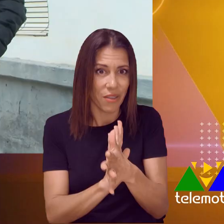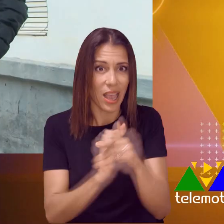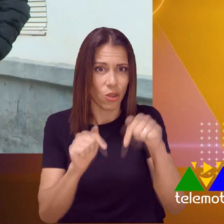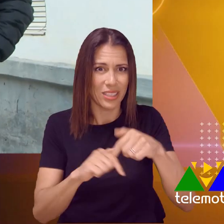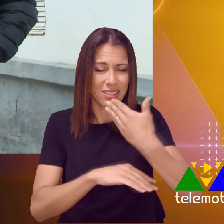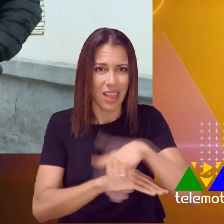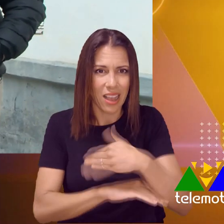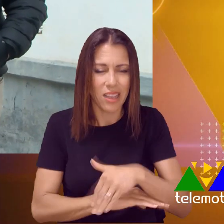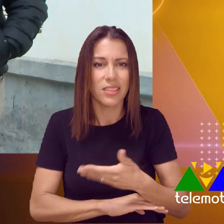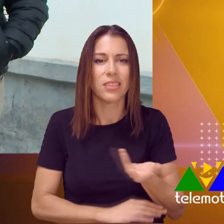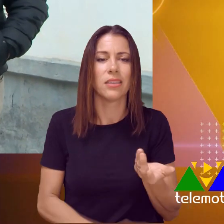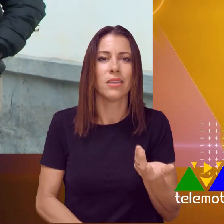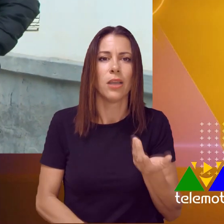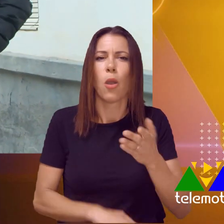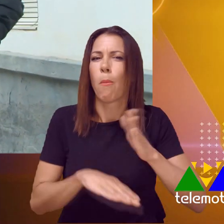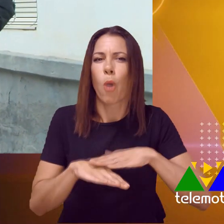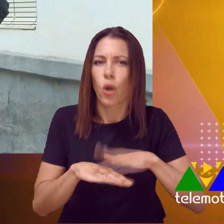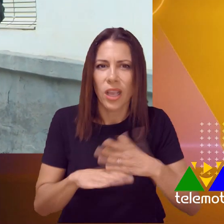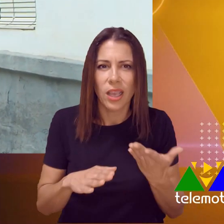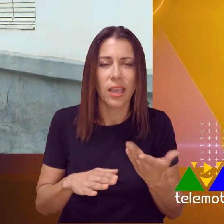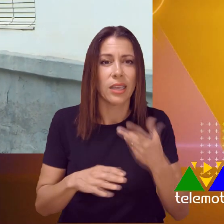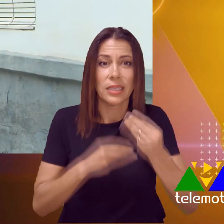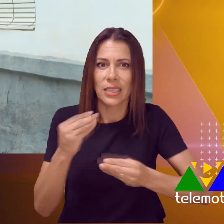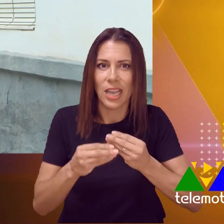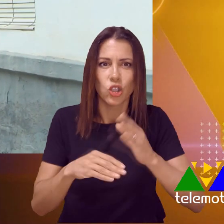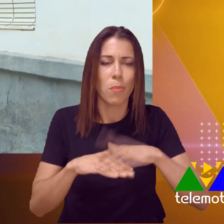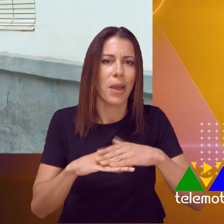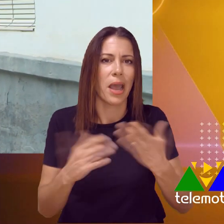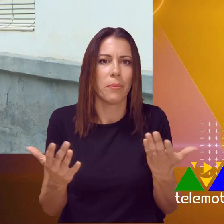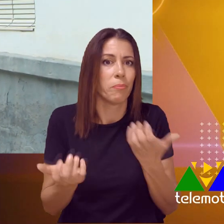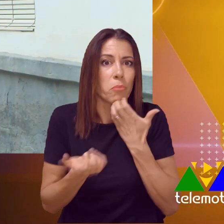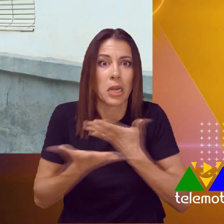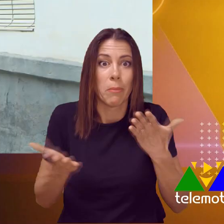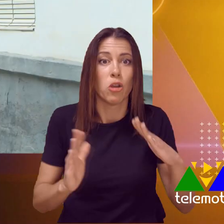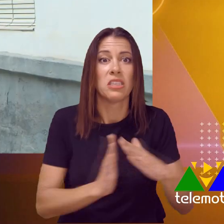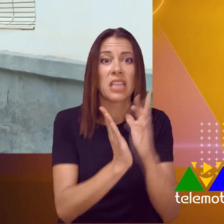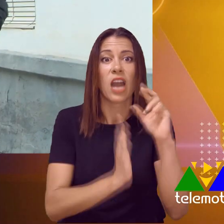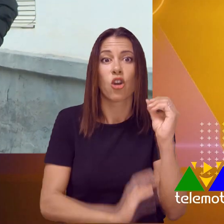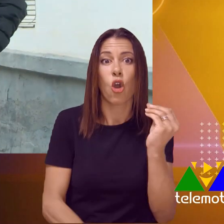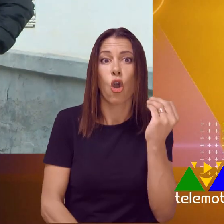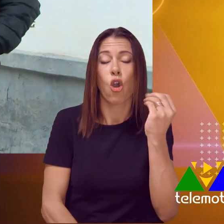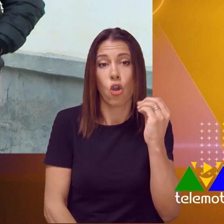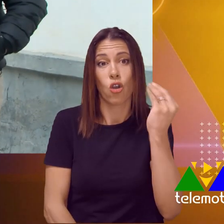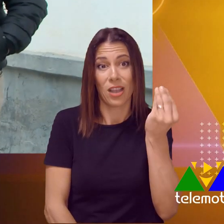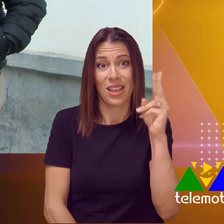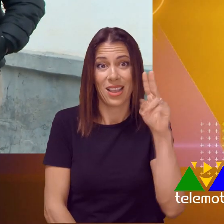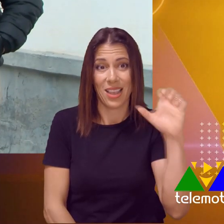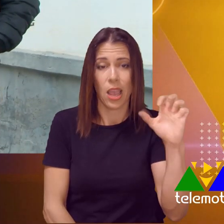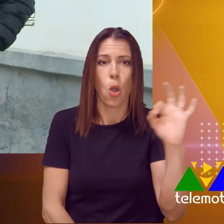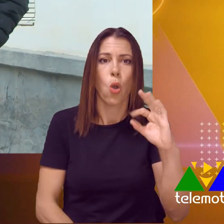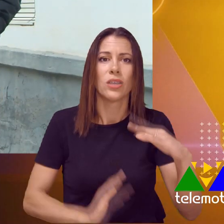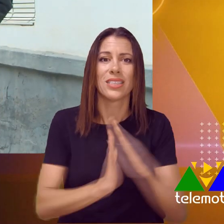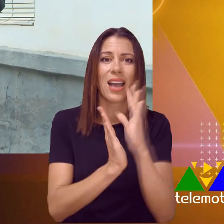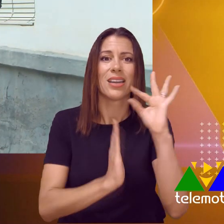esta calle, el por qué incluso se pudo haber hecho, ¿no?, para comunicar a lo mejor San Roque con San Sebastián, etcétera, etcétera, ¿no? Y una calle